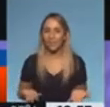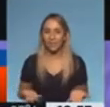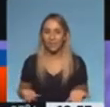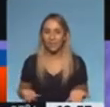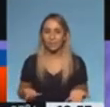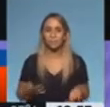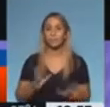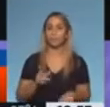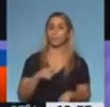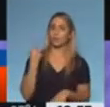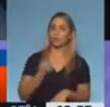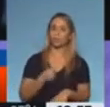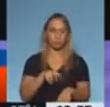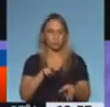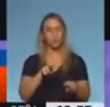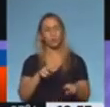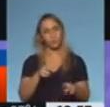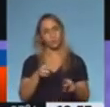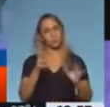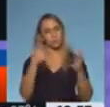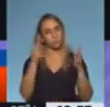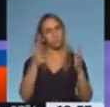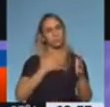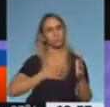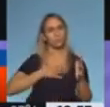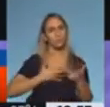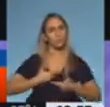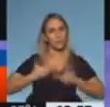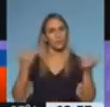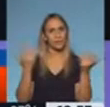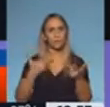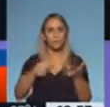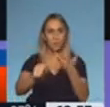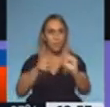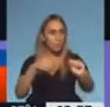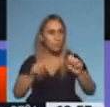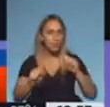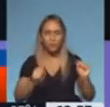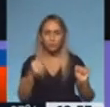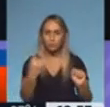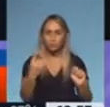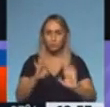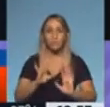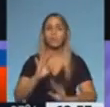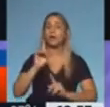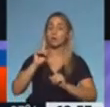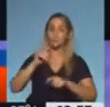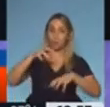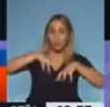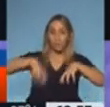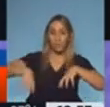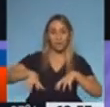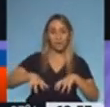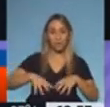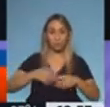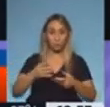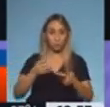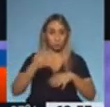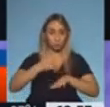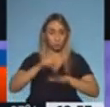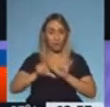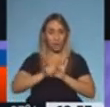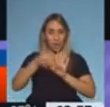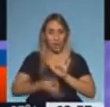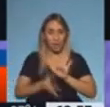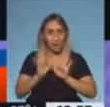contento con esto, porque lo único que digo, los que están en el mercado legal de carnes están muy contentos porque esto le